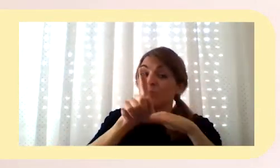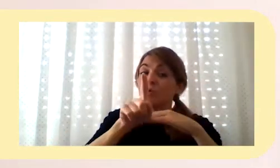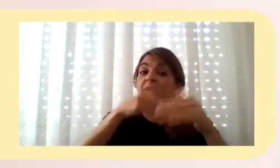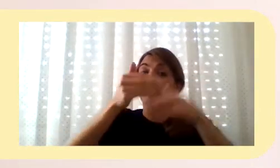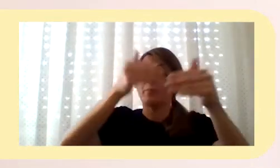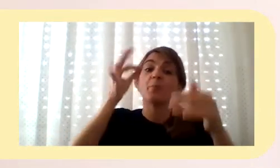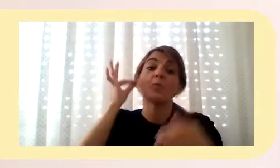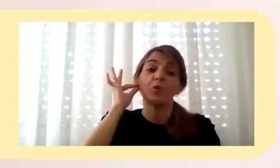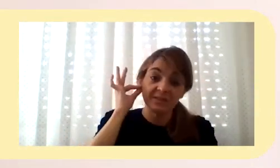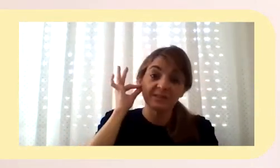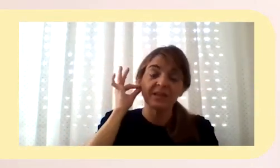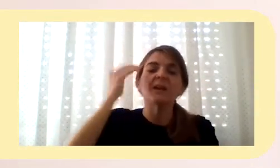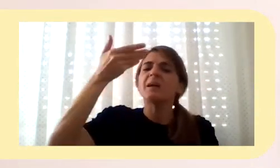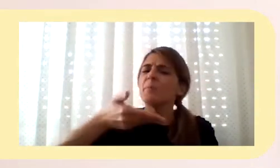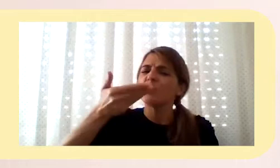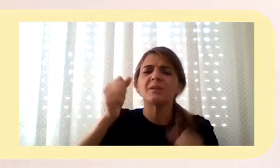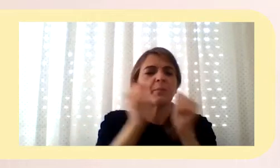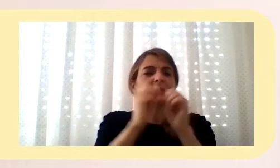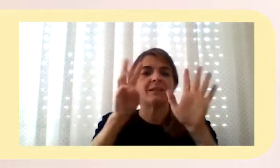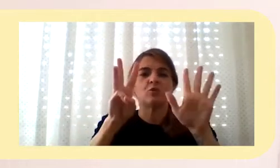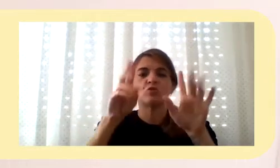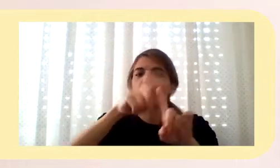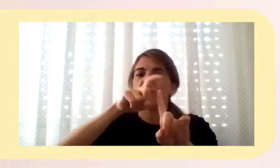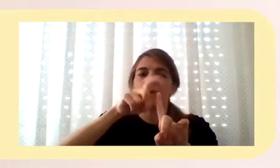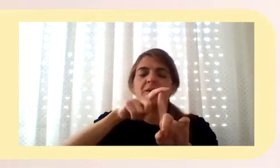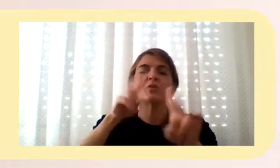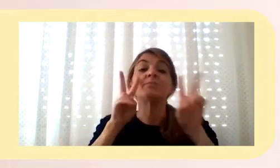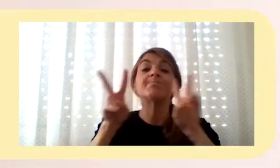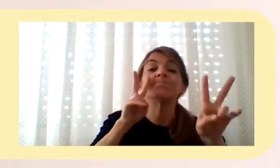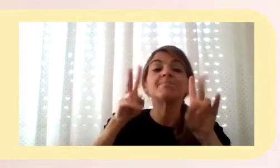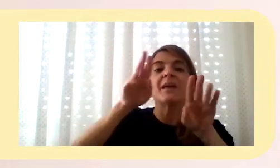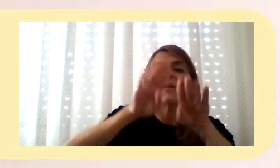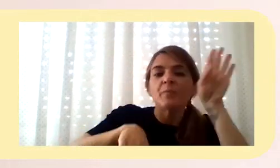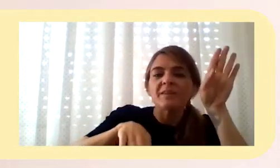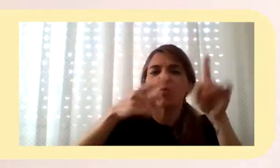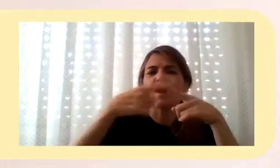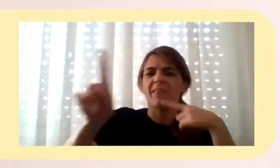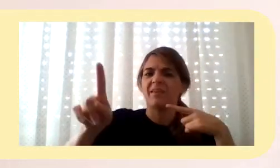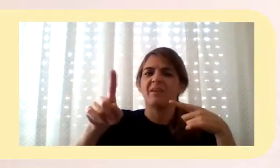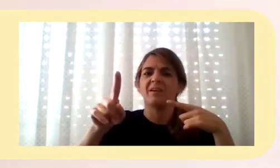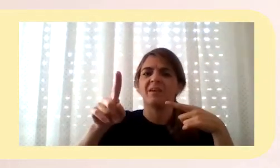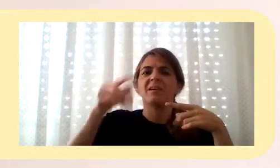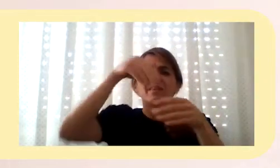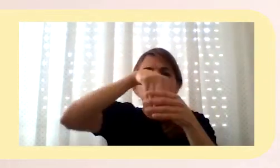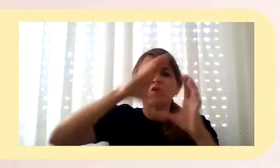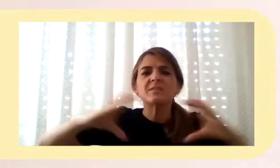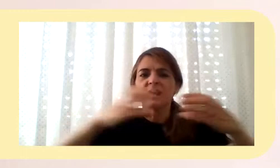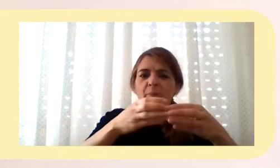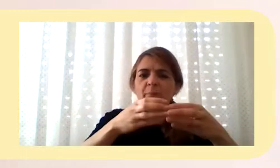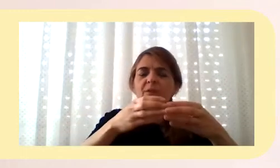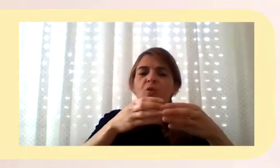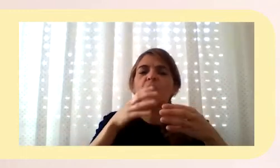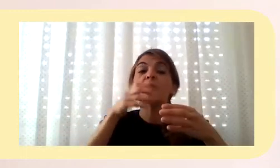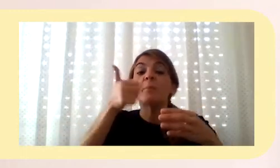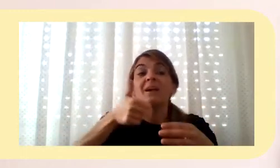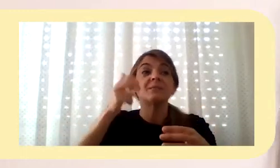parece que es esencial este 28 de mayo visibilizar las desigualdades existentes en la salud, poniendo sobre todo encima